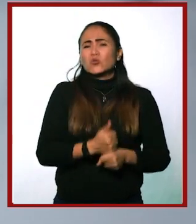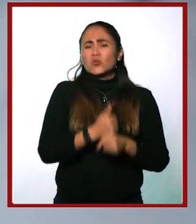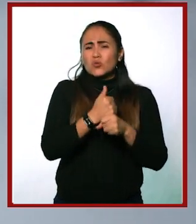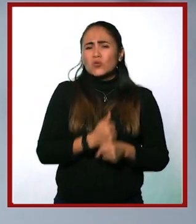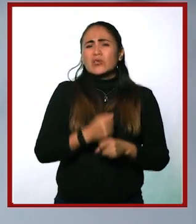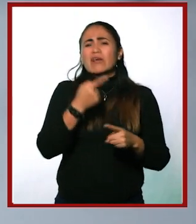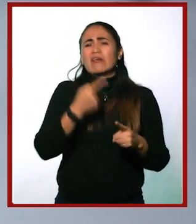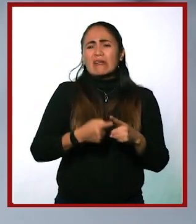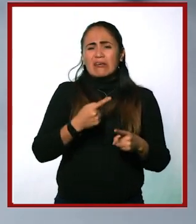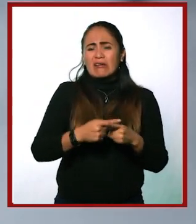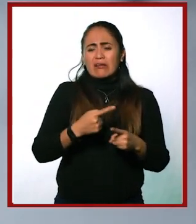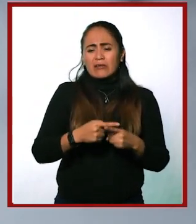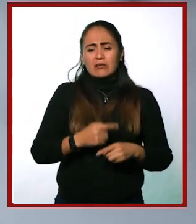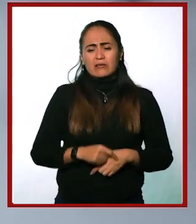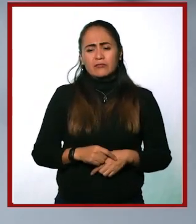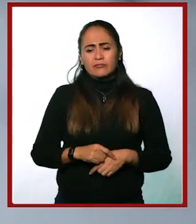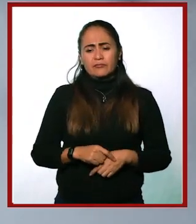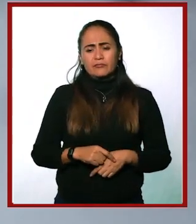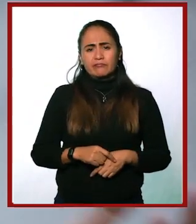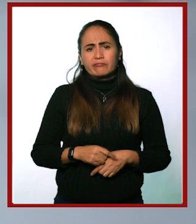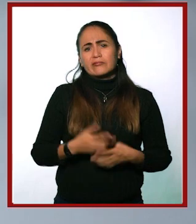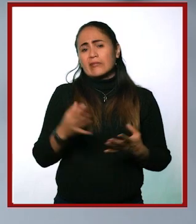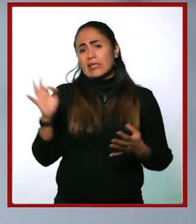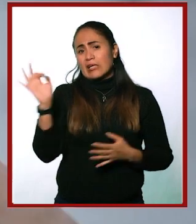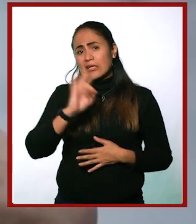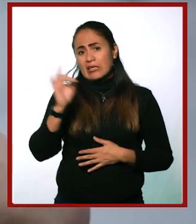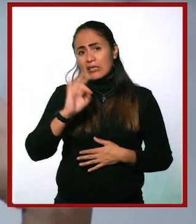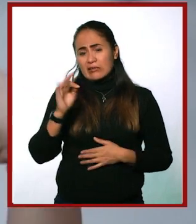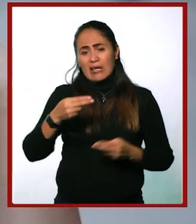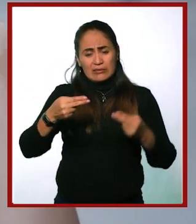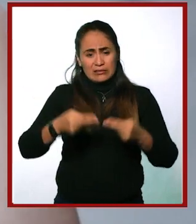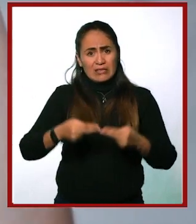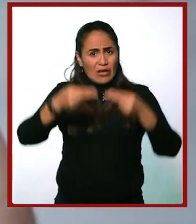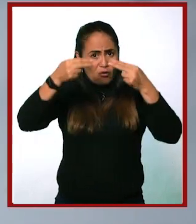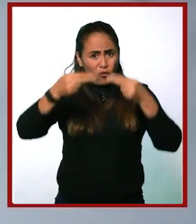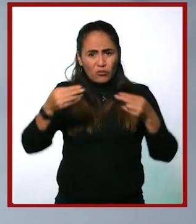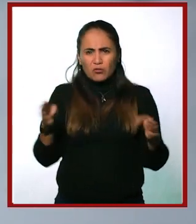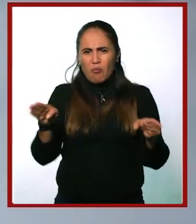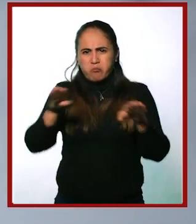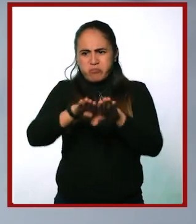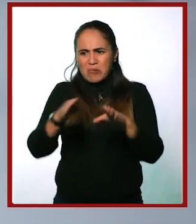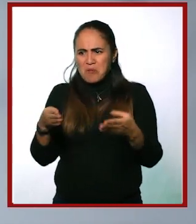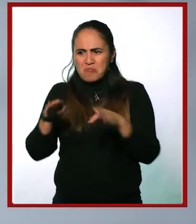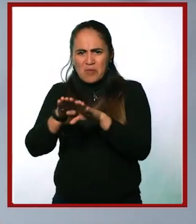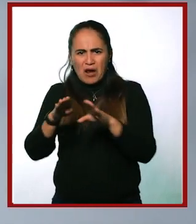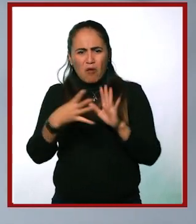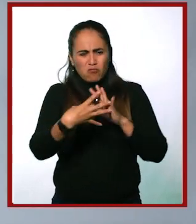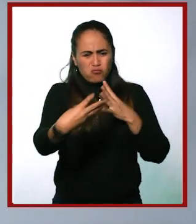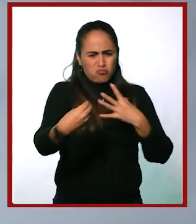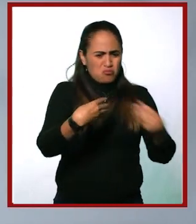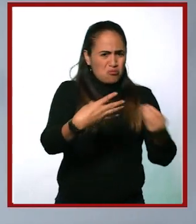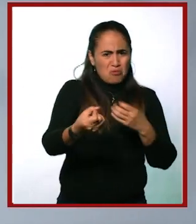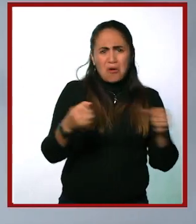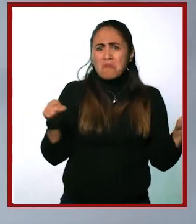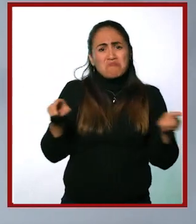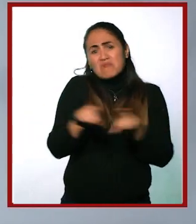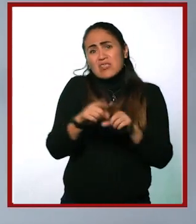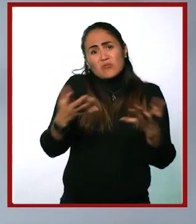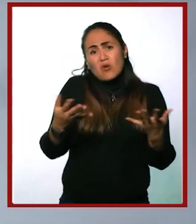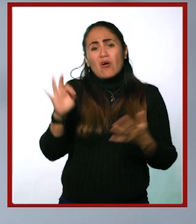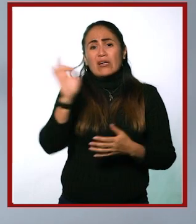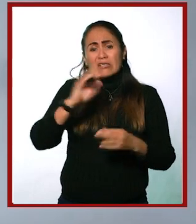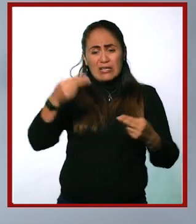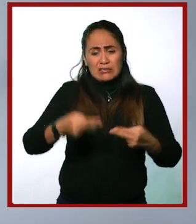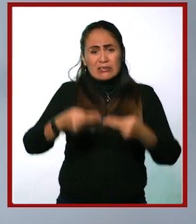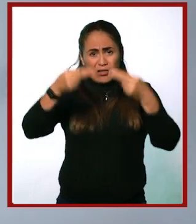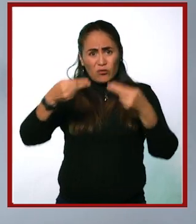COVID sería el mismo número si no hubieran reducido todo lo de que cerraron todo, dejaron sin empleo a mucha gente. Entonces, si